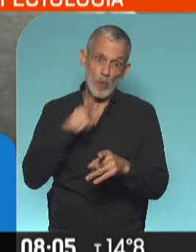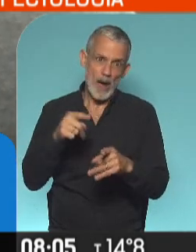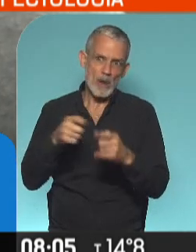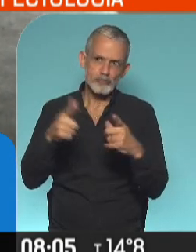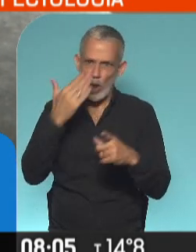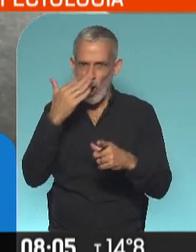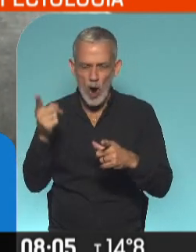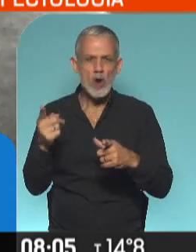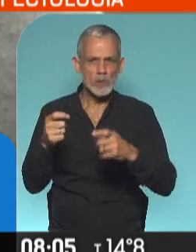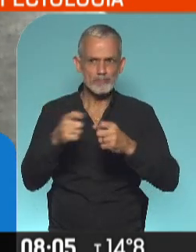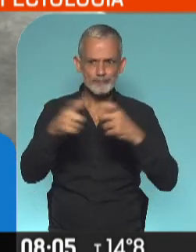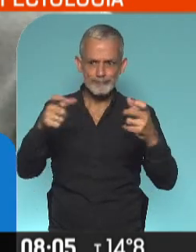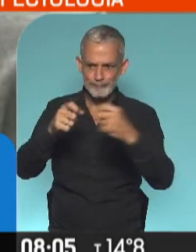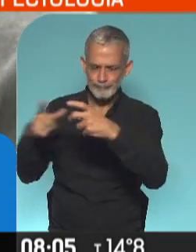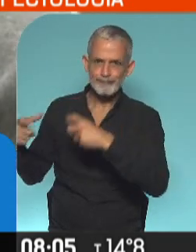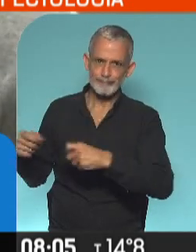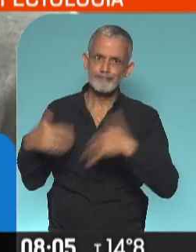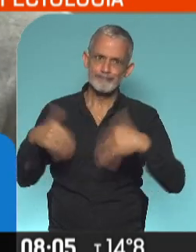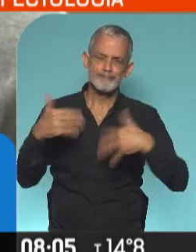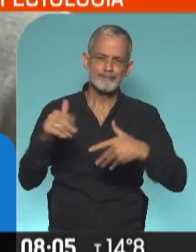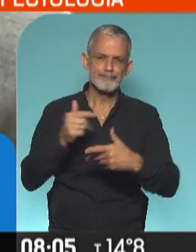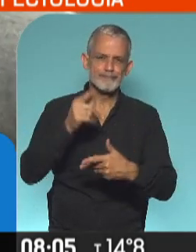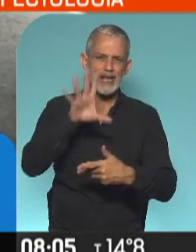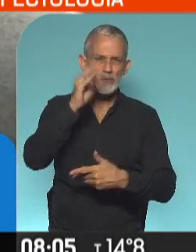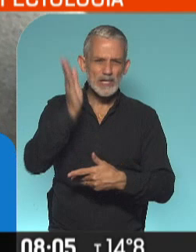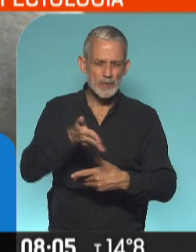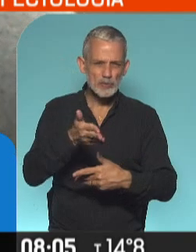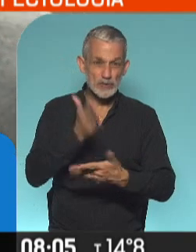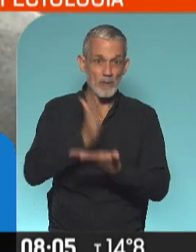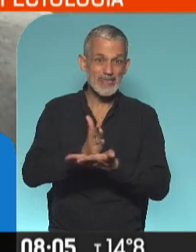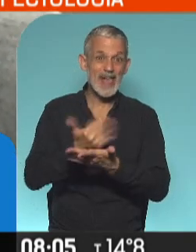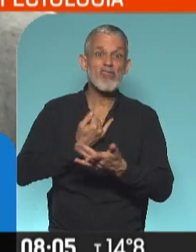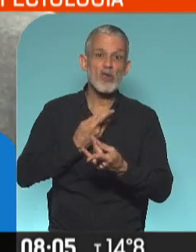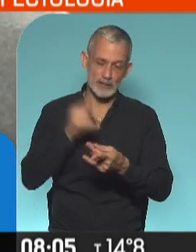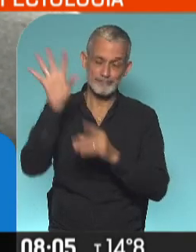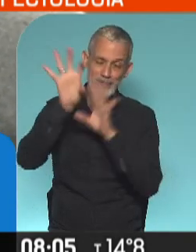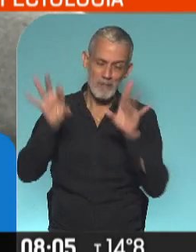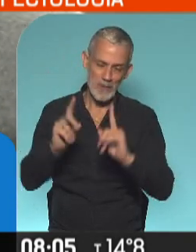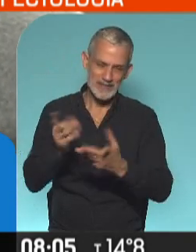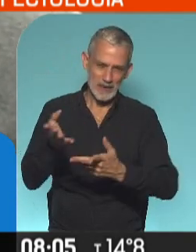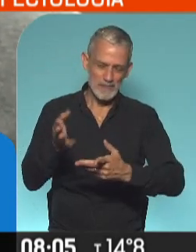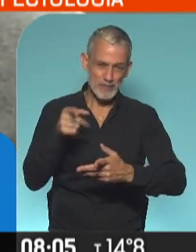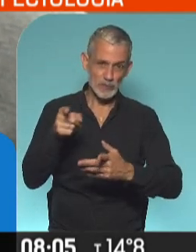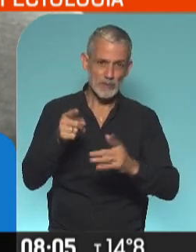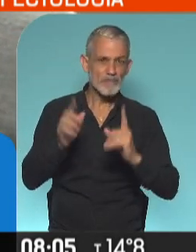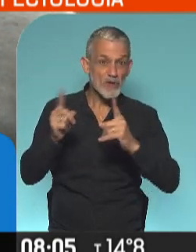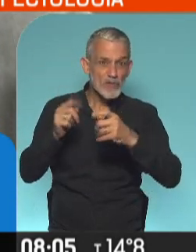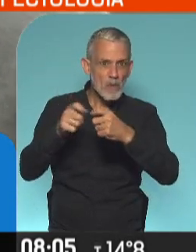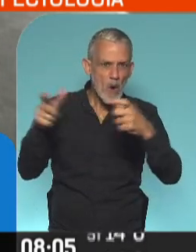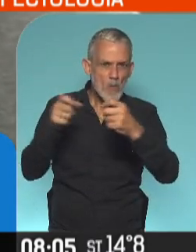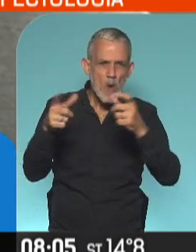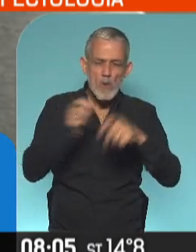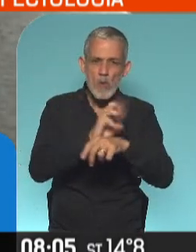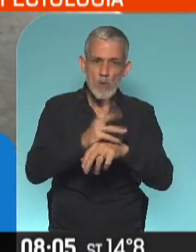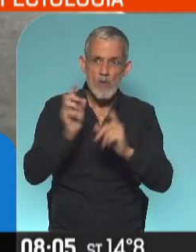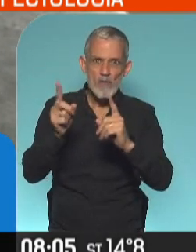y Córdoba, han contribuido a que más de la mitad de los casos que estamos viendo ahora vienen de estas provincias y es lo que está sosteniendo en forma importante la epidemia y